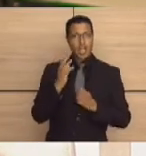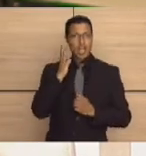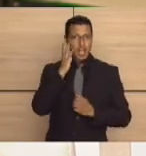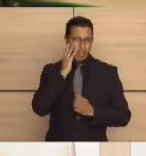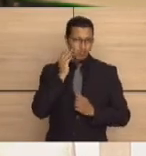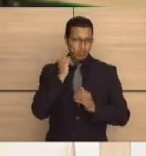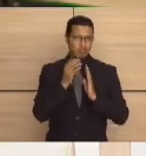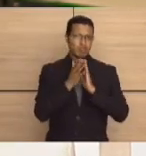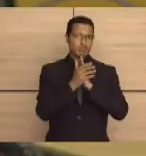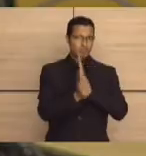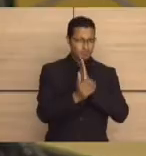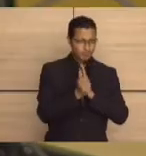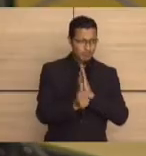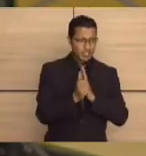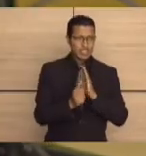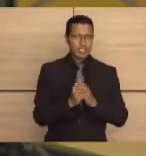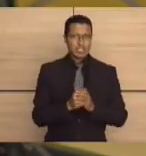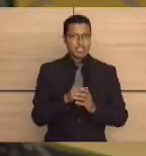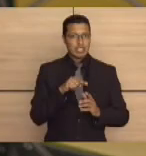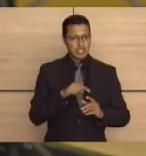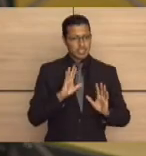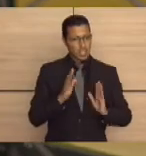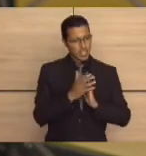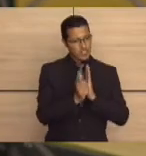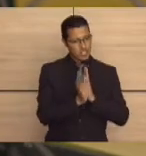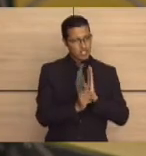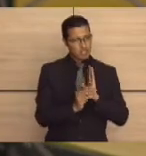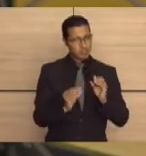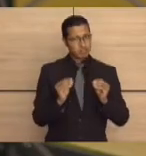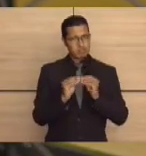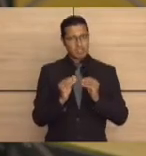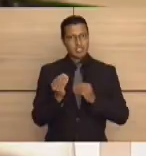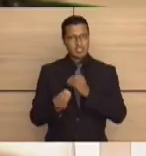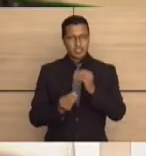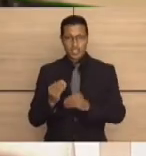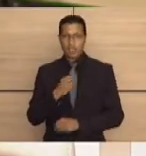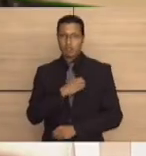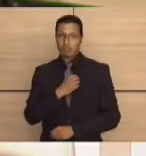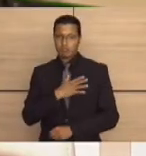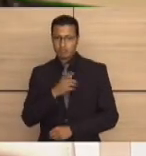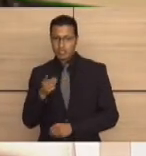nos dan, porque esto es lo que tenemos. Tenemos que buscar las oportunidades, no